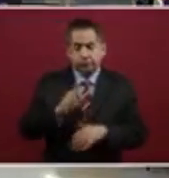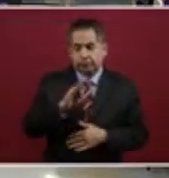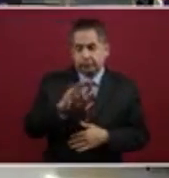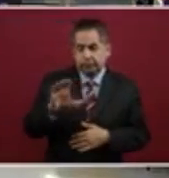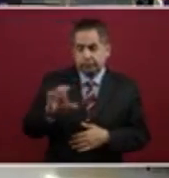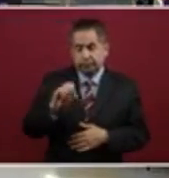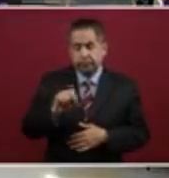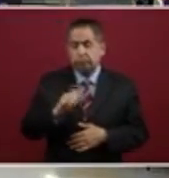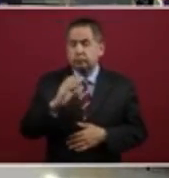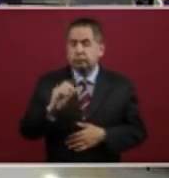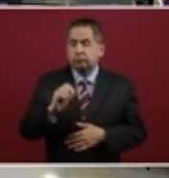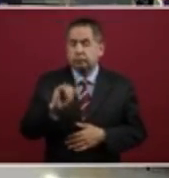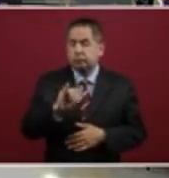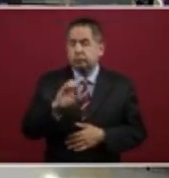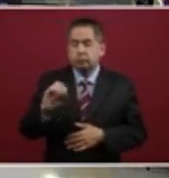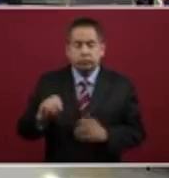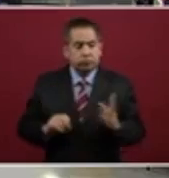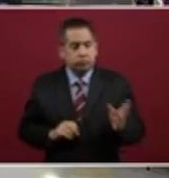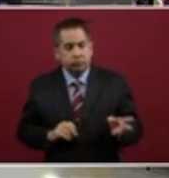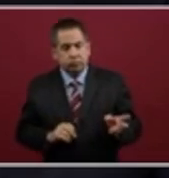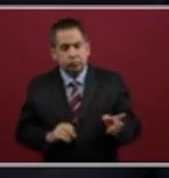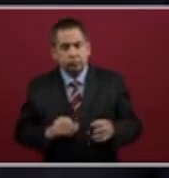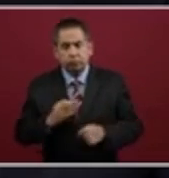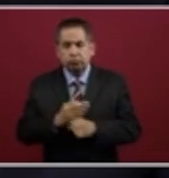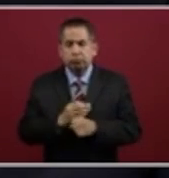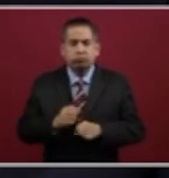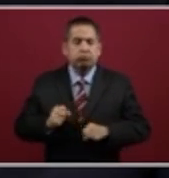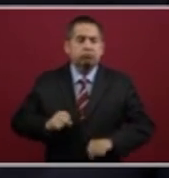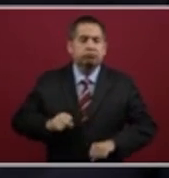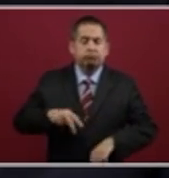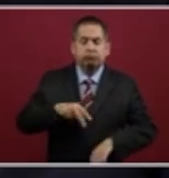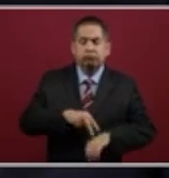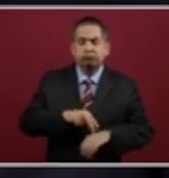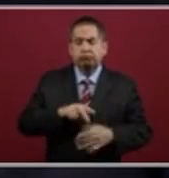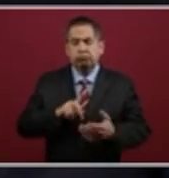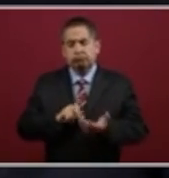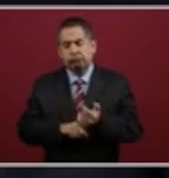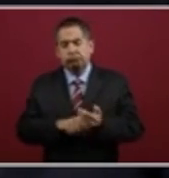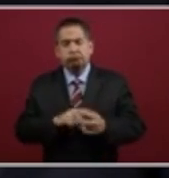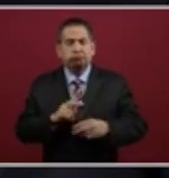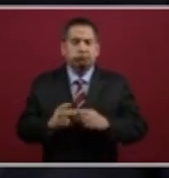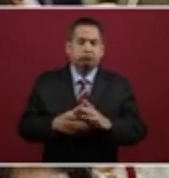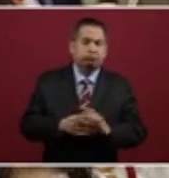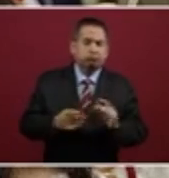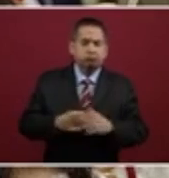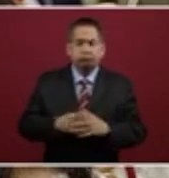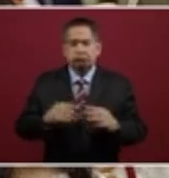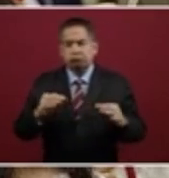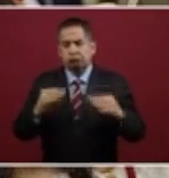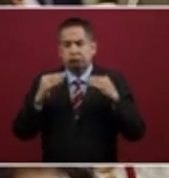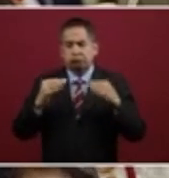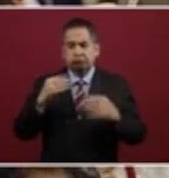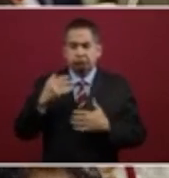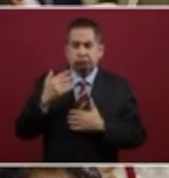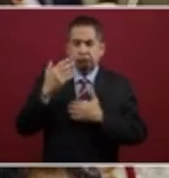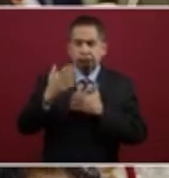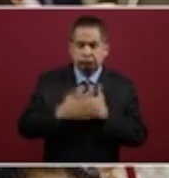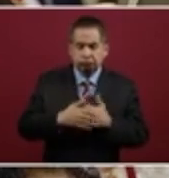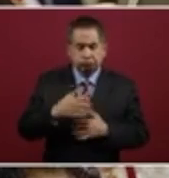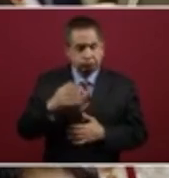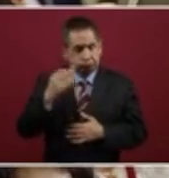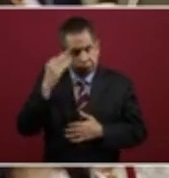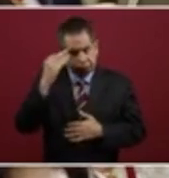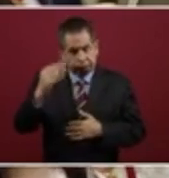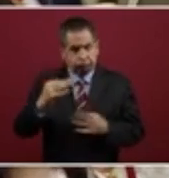Castro Cossío, pues está aprovechando el puesto para poder estar postulándose para una gobernatura. Entonces,